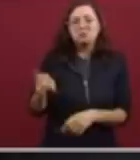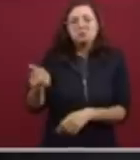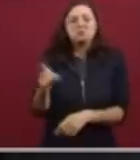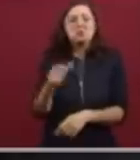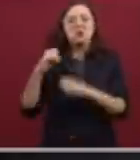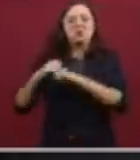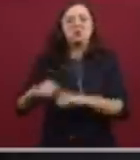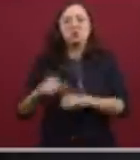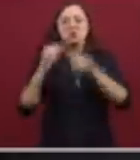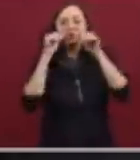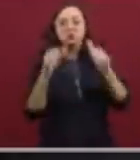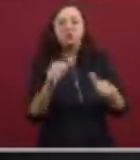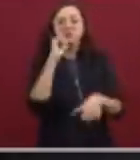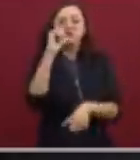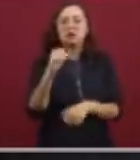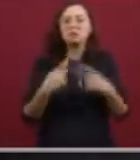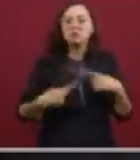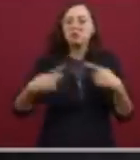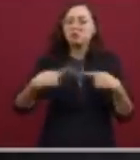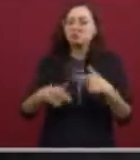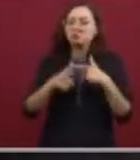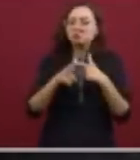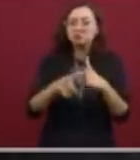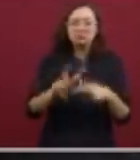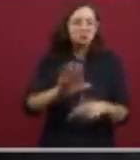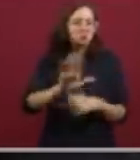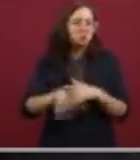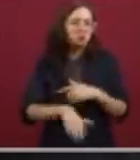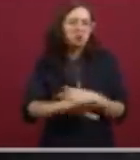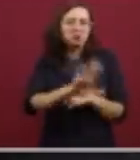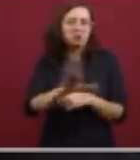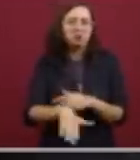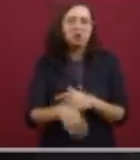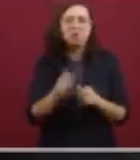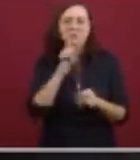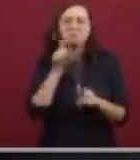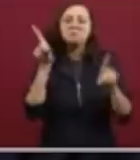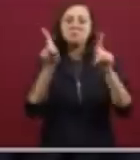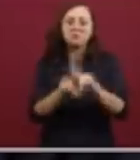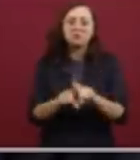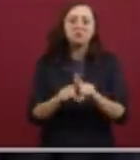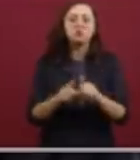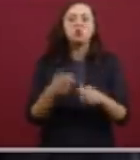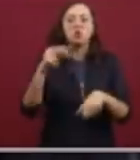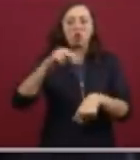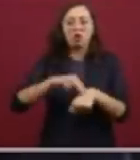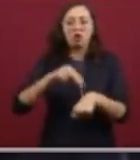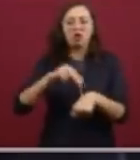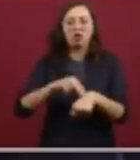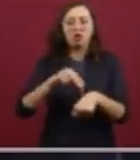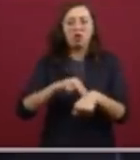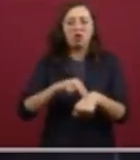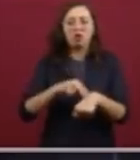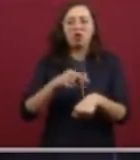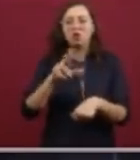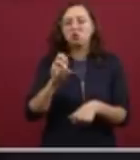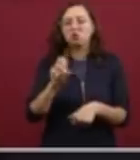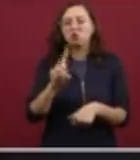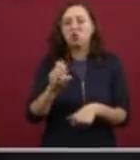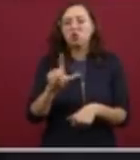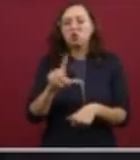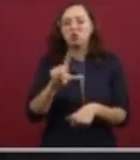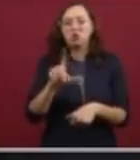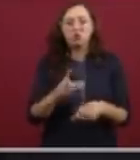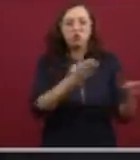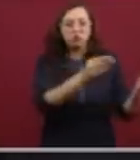de tal suerte que la gente se sigue muriendo, y al mismo tiempo restituir en su cargo al doctor Rodolfo Ondarza Rovira.